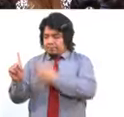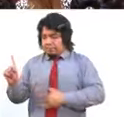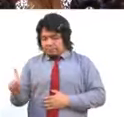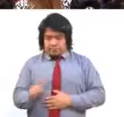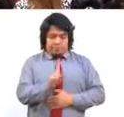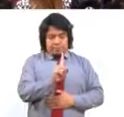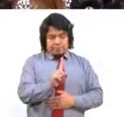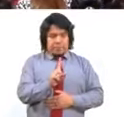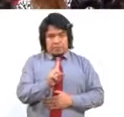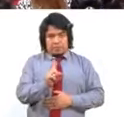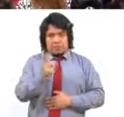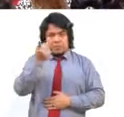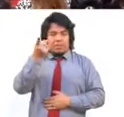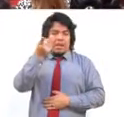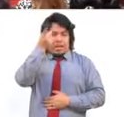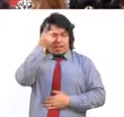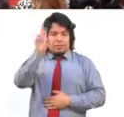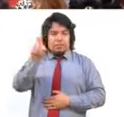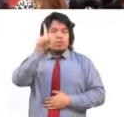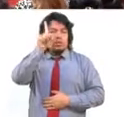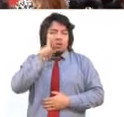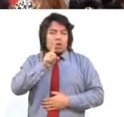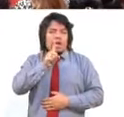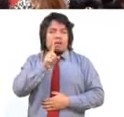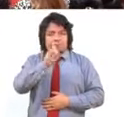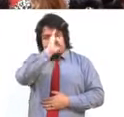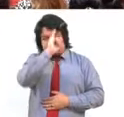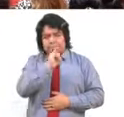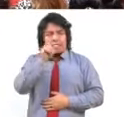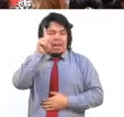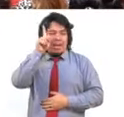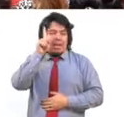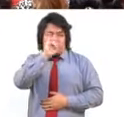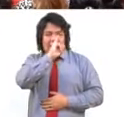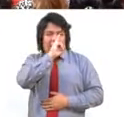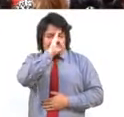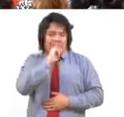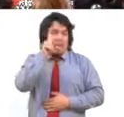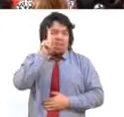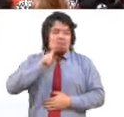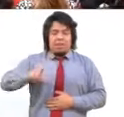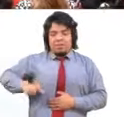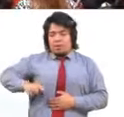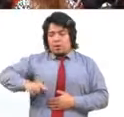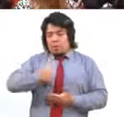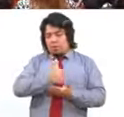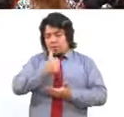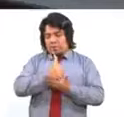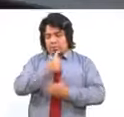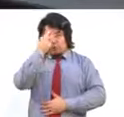jefa de gobierno de la Ciudad de México, doctora Claudia Sheinbaum Pardo.